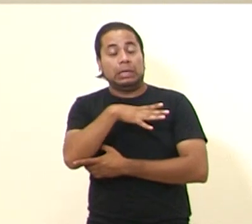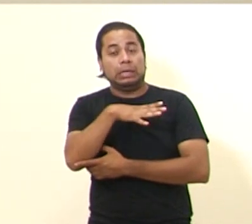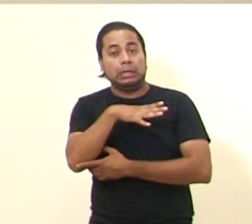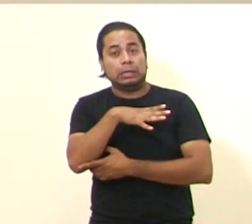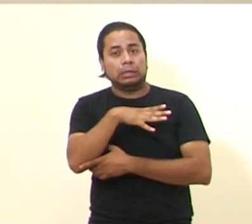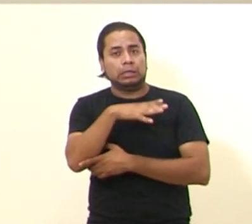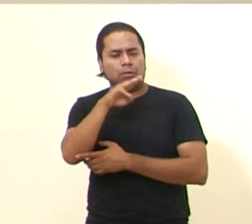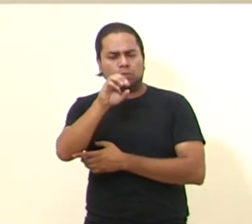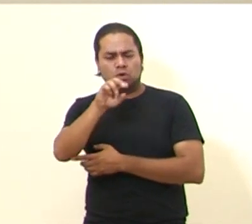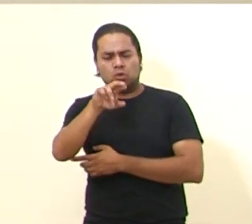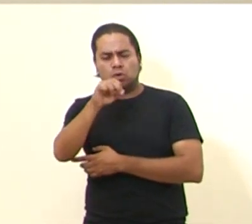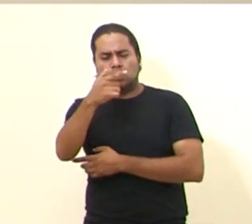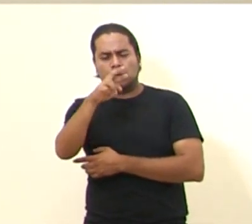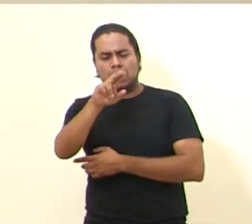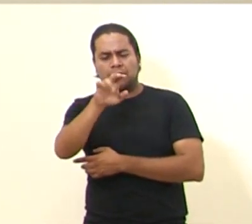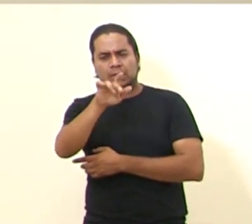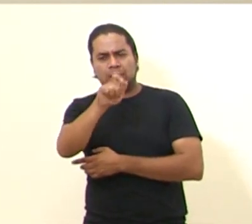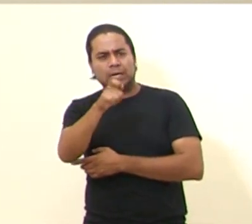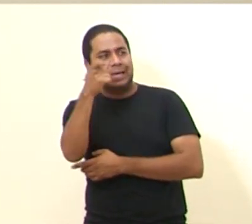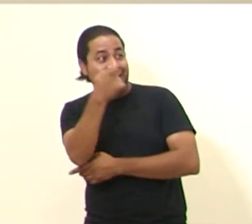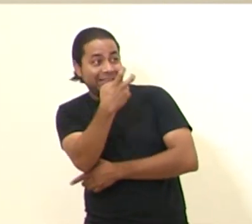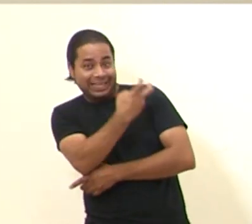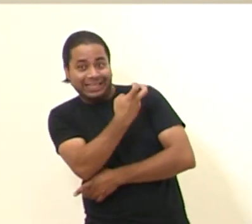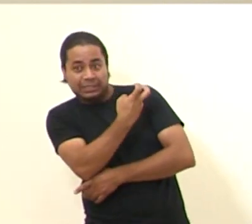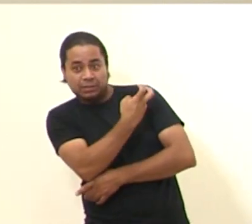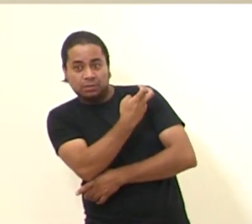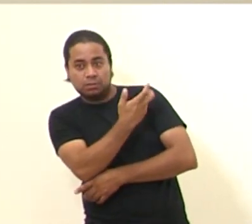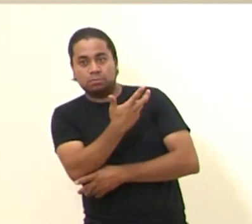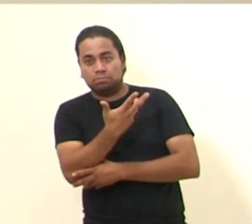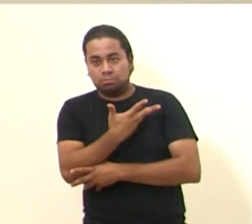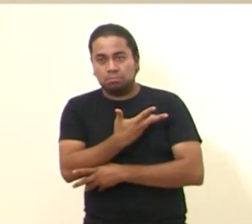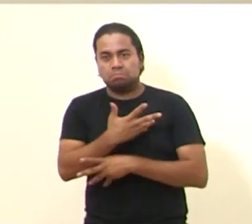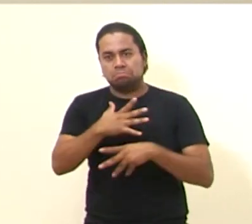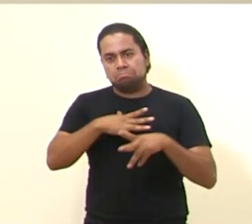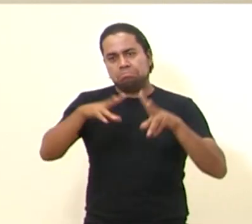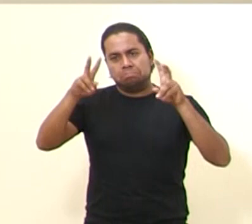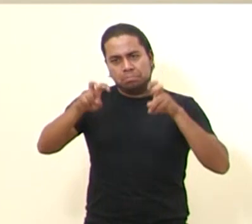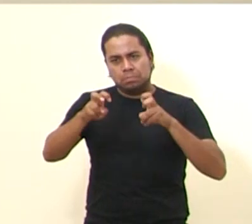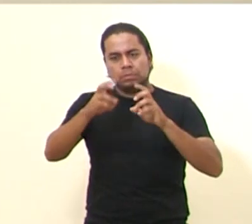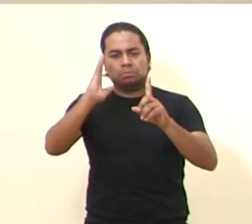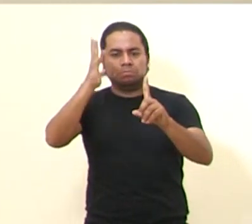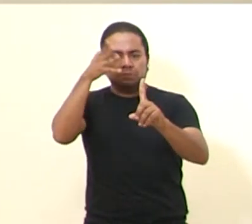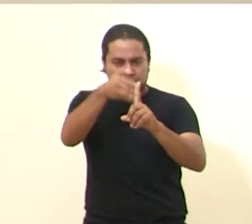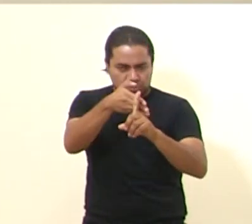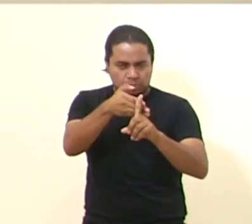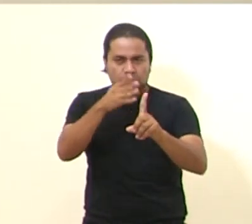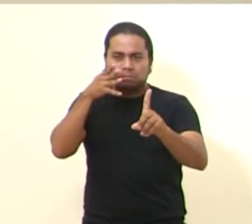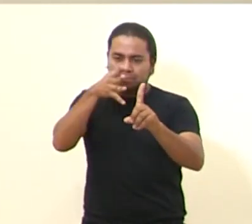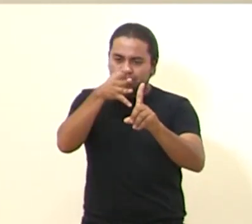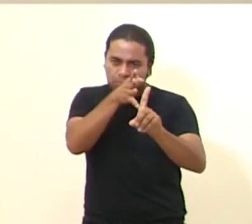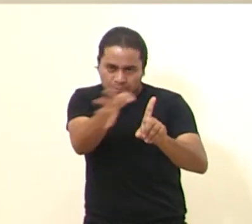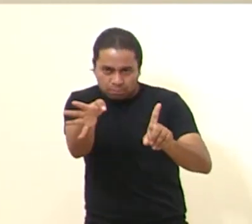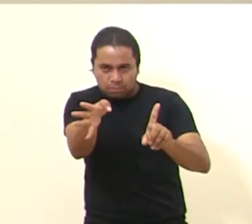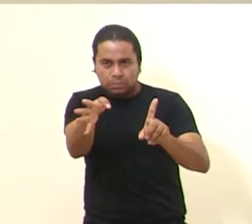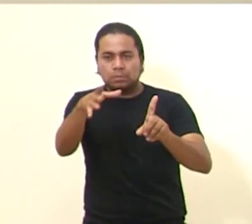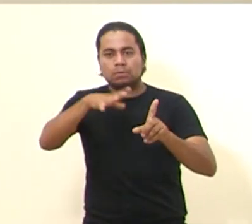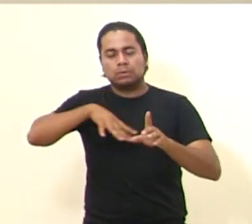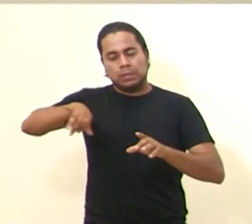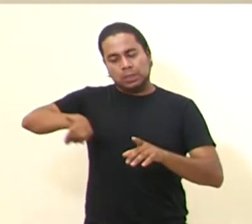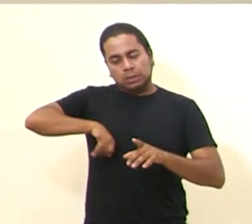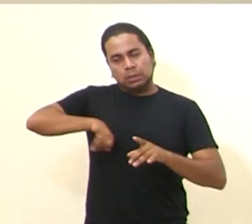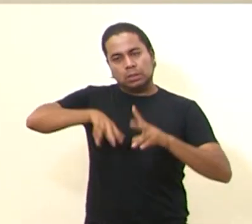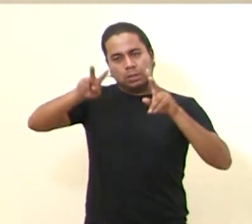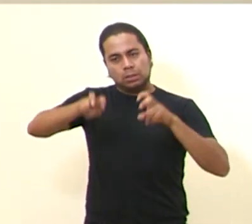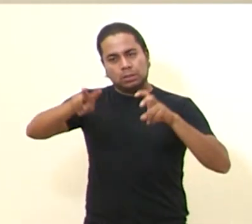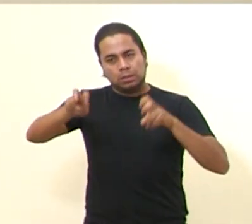monografía. Les vuelvo a repetir, tiene temas, tiene subtemas, tiene elementos que llaman la atención